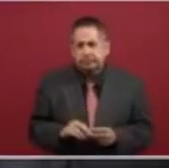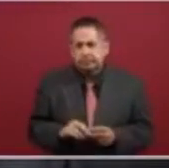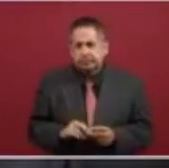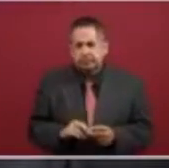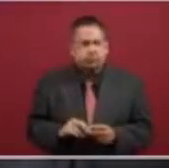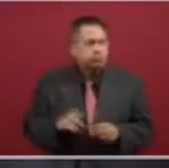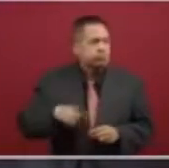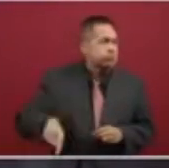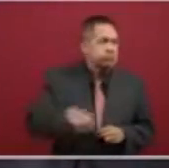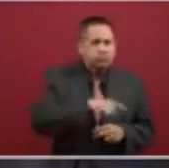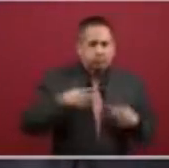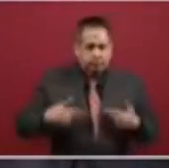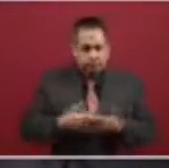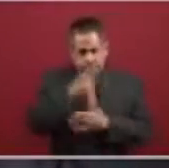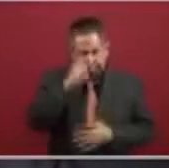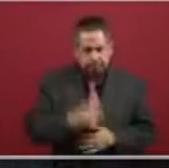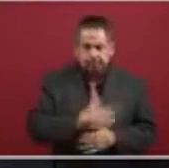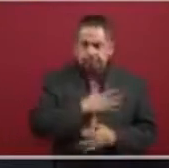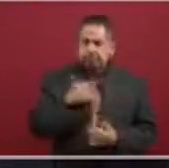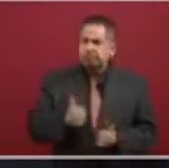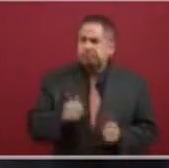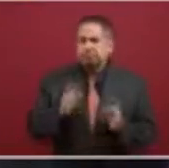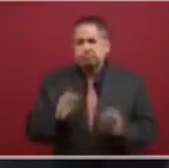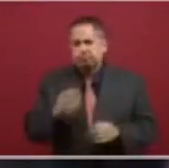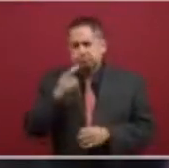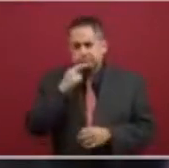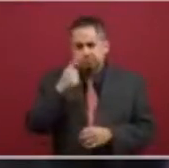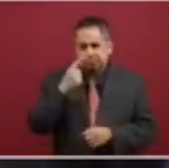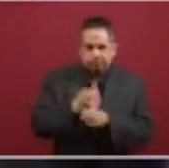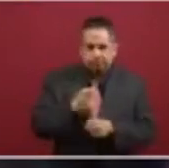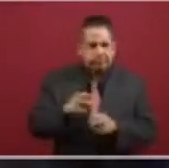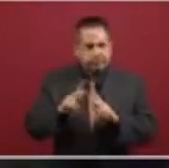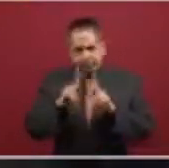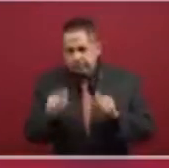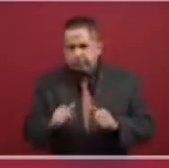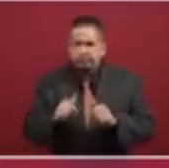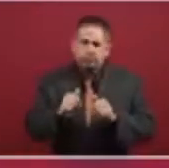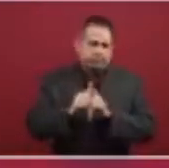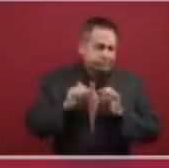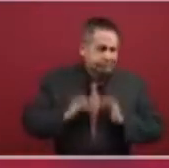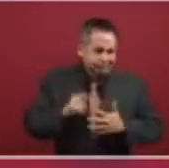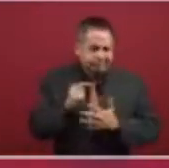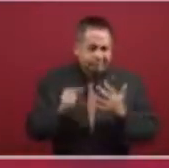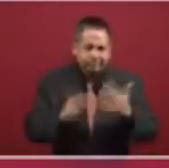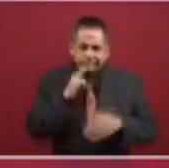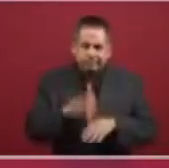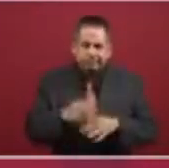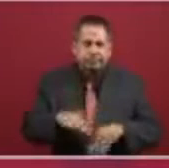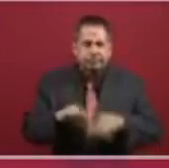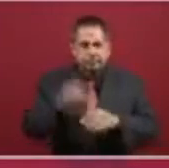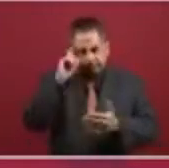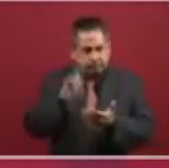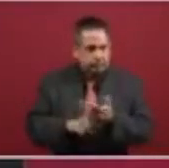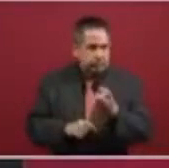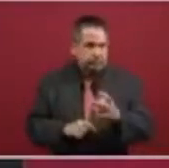el bienestar en México, garantizar la paz, la tranquilidad.